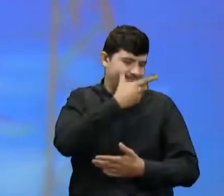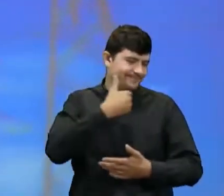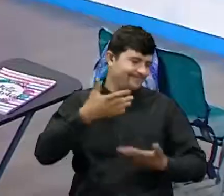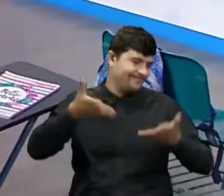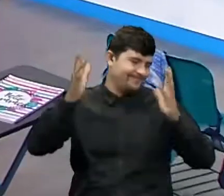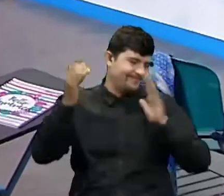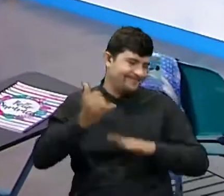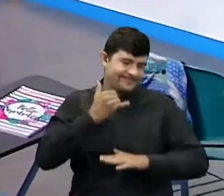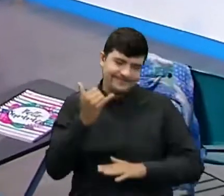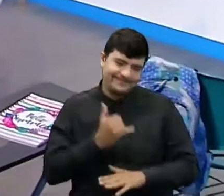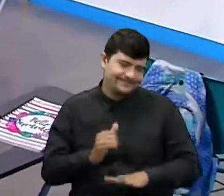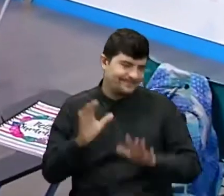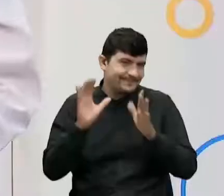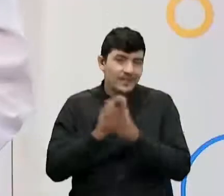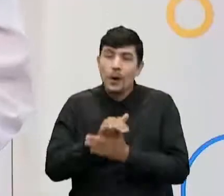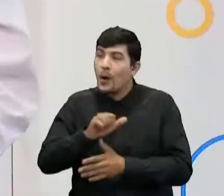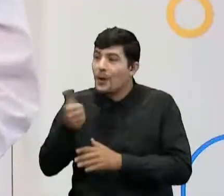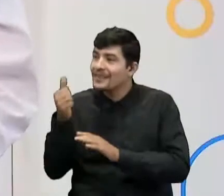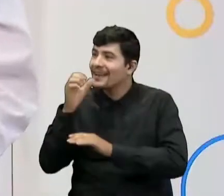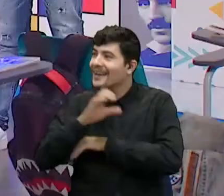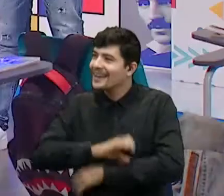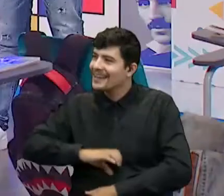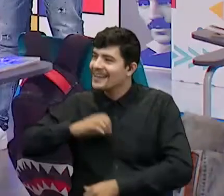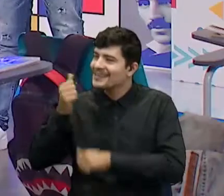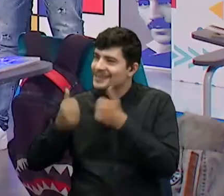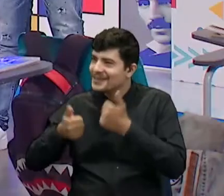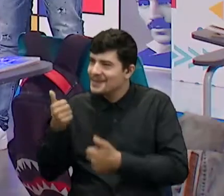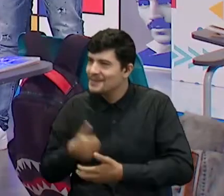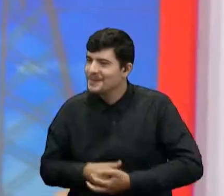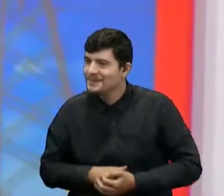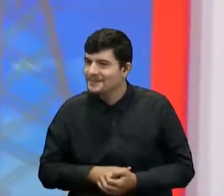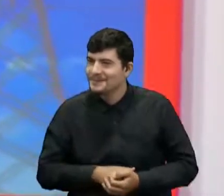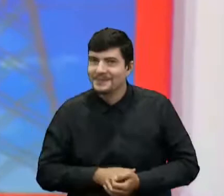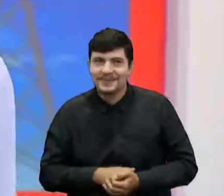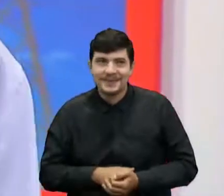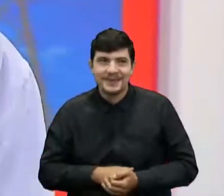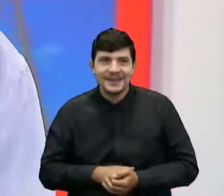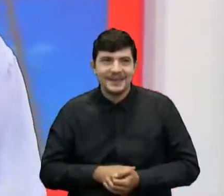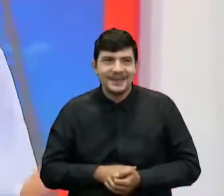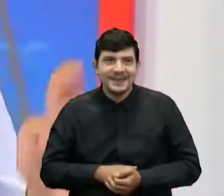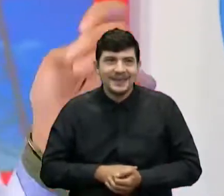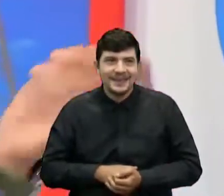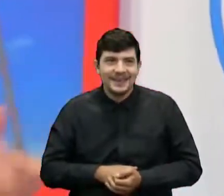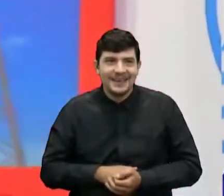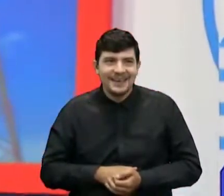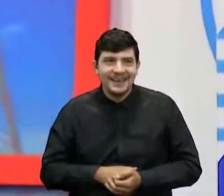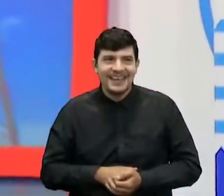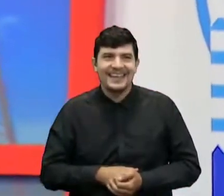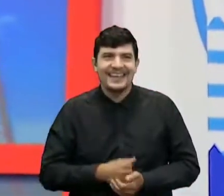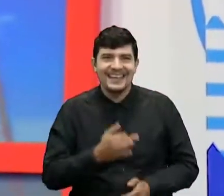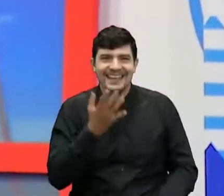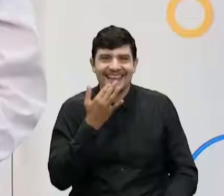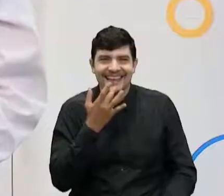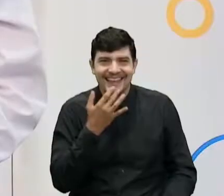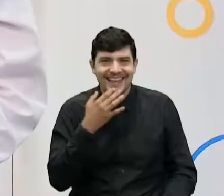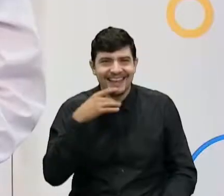Bueno Bueno ¿Y qué otras características? ¿Qué otras? El color de ojos Por ejemplo Ajá Esto puede